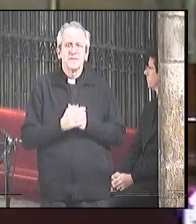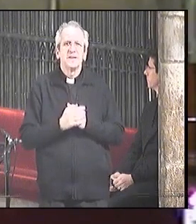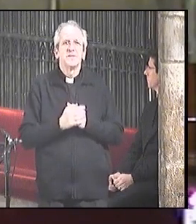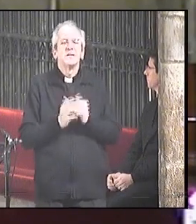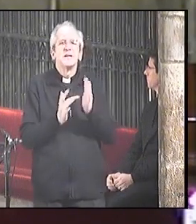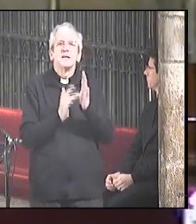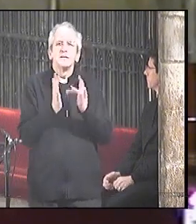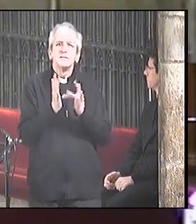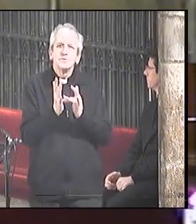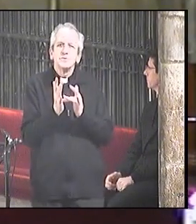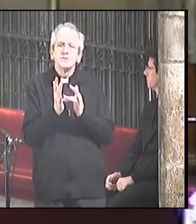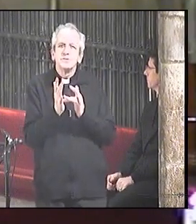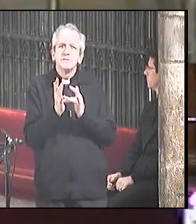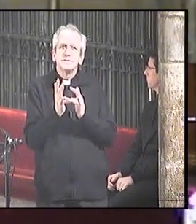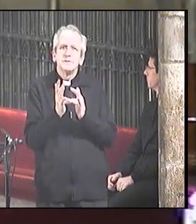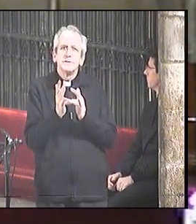Pero Jesús,